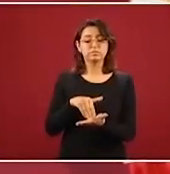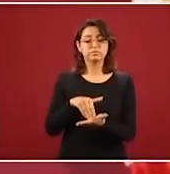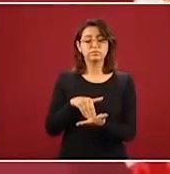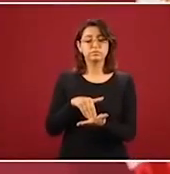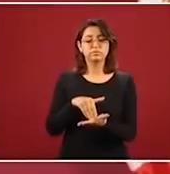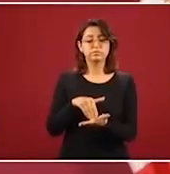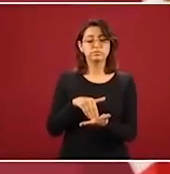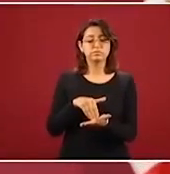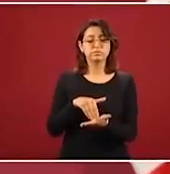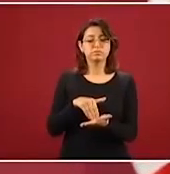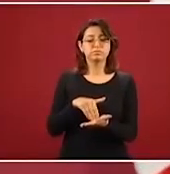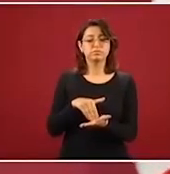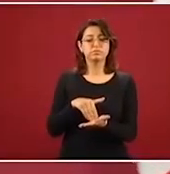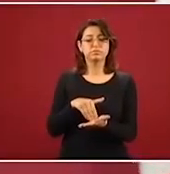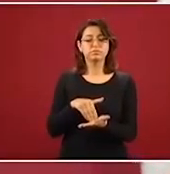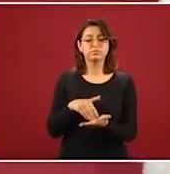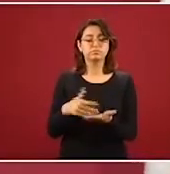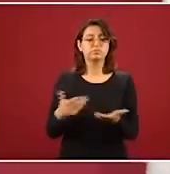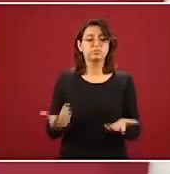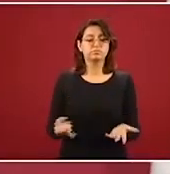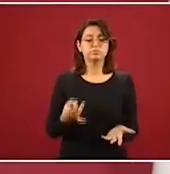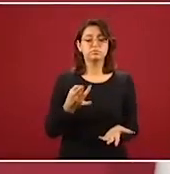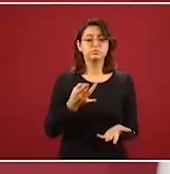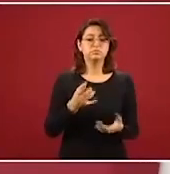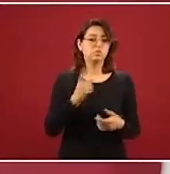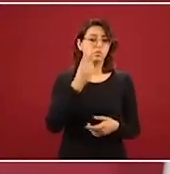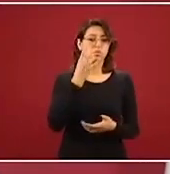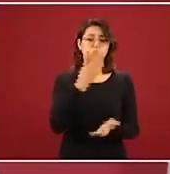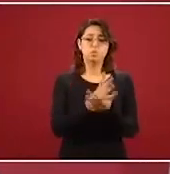los vendían tres empresas.